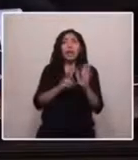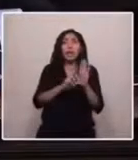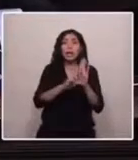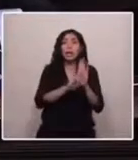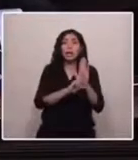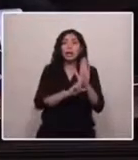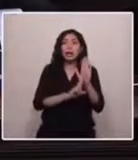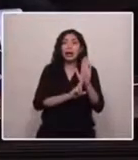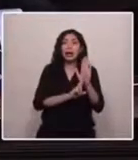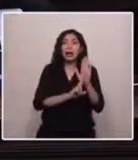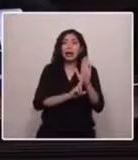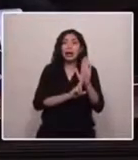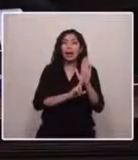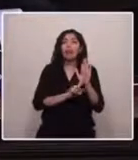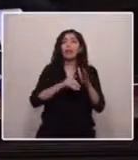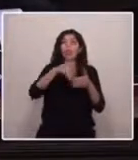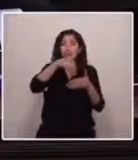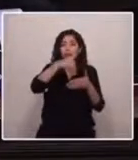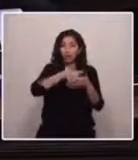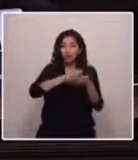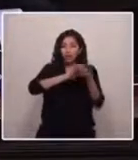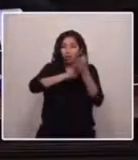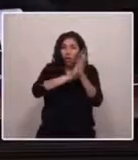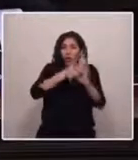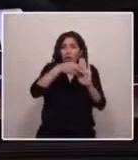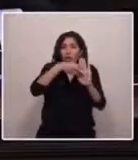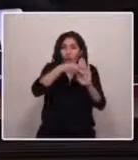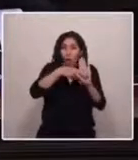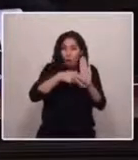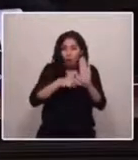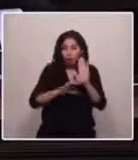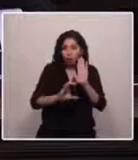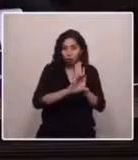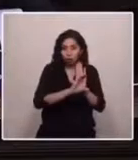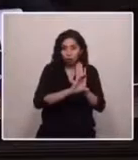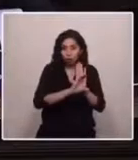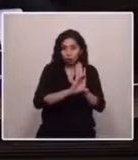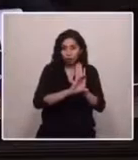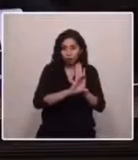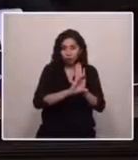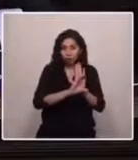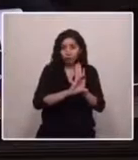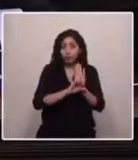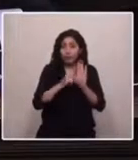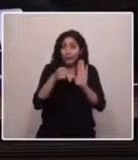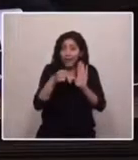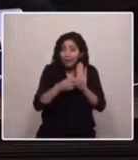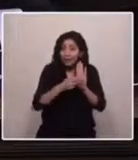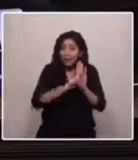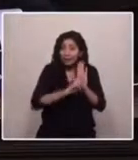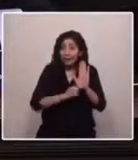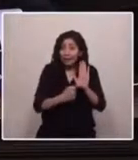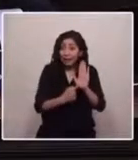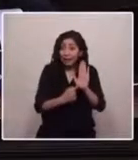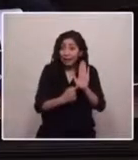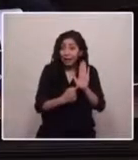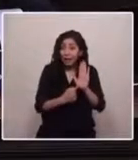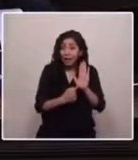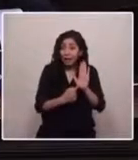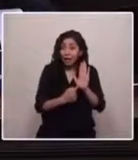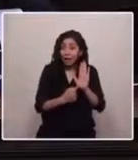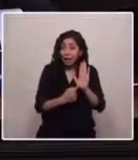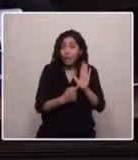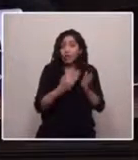a perdiendo un poquito la paciencia otros resaltando que haya dicho esta no es la forma no efectivamente